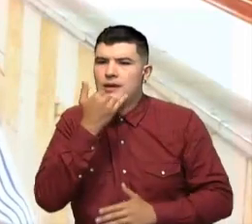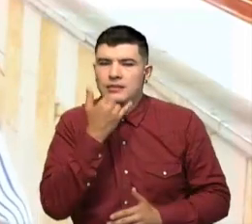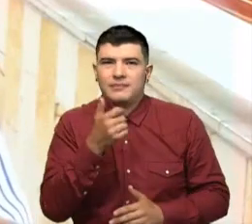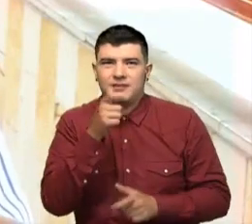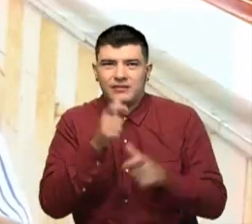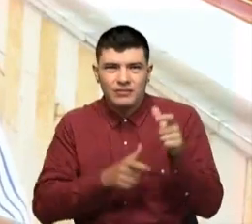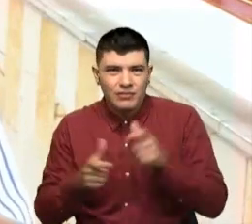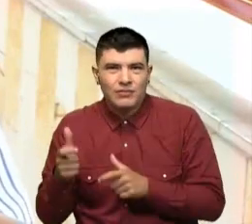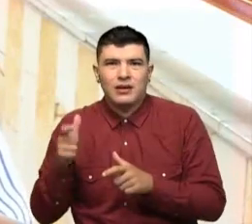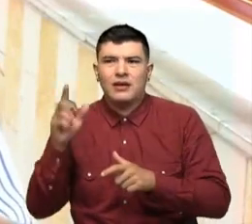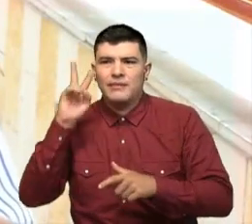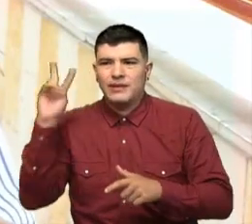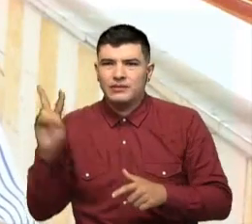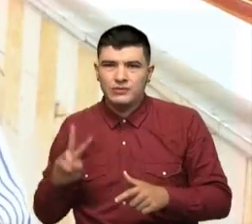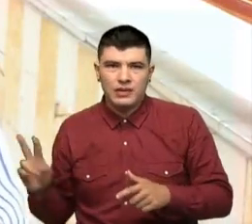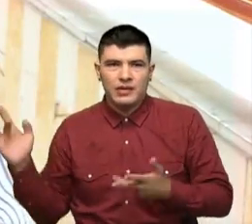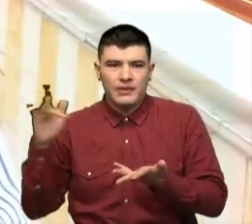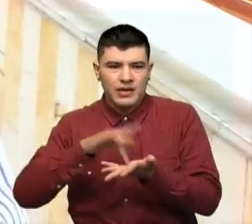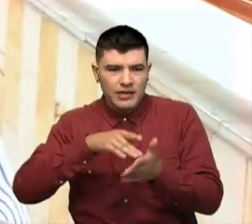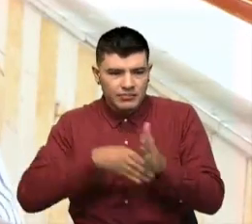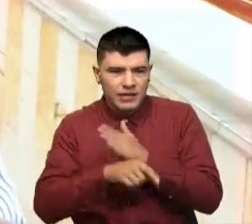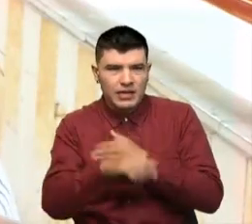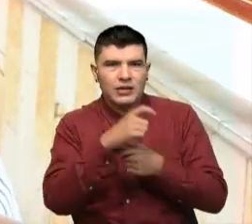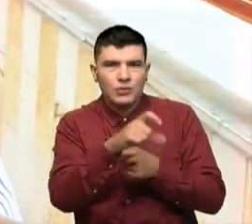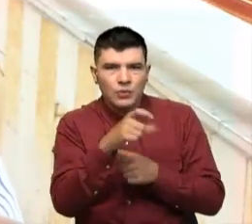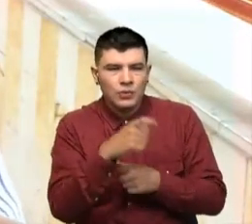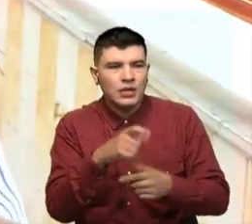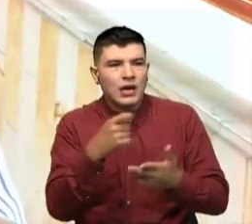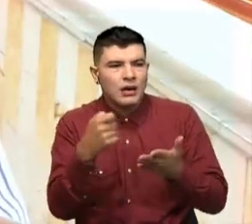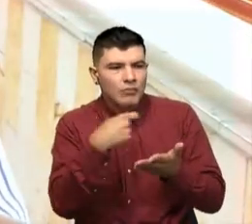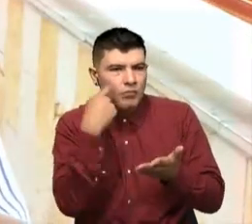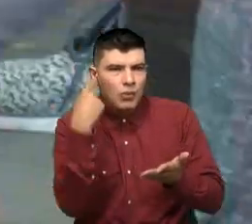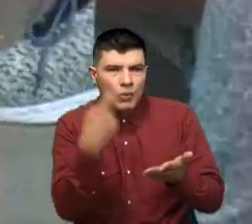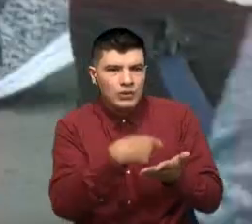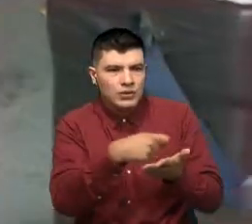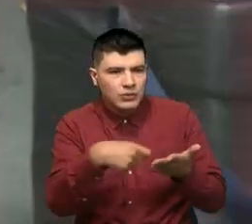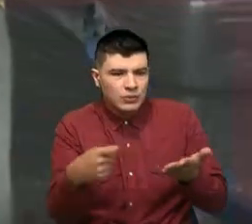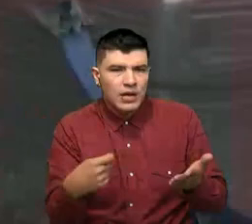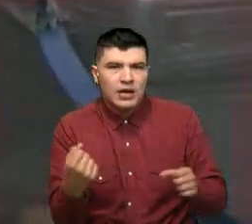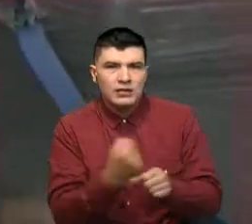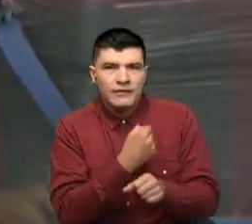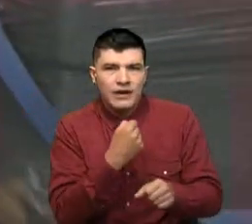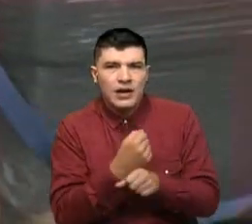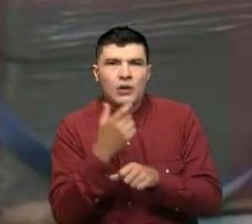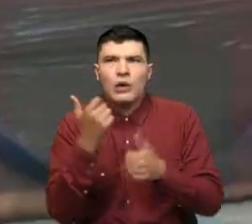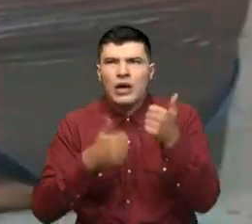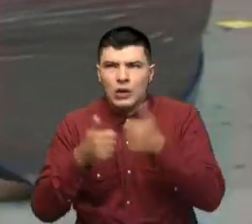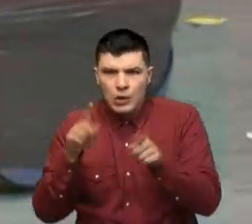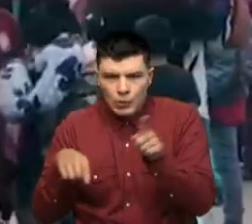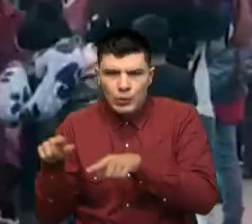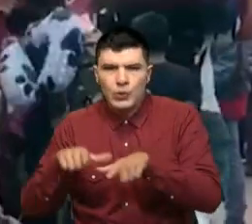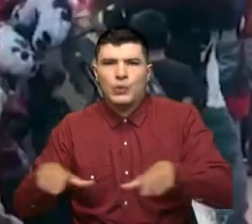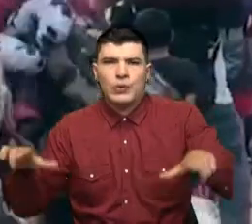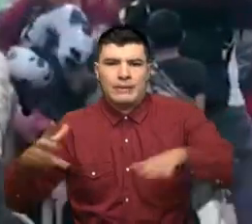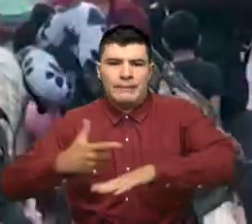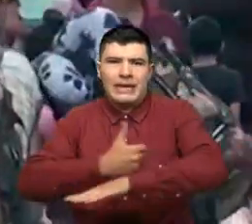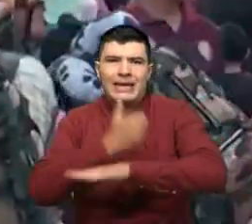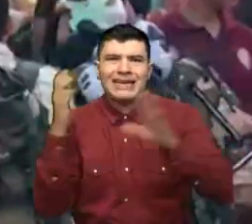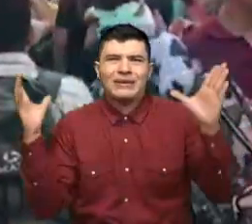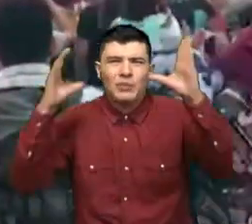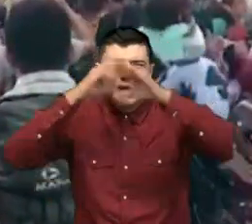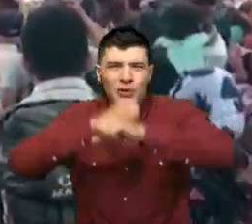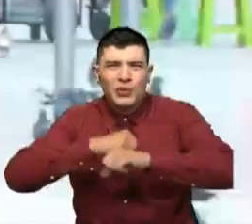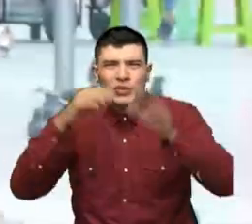personal inmigrante que realiza actividad en estos lugares, en estos establecimientos nocturnos. Cabe resaltar que esta es una situación generada por la